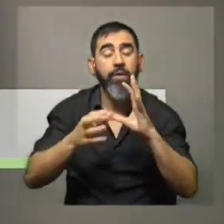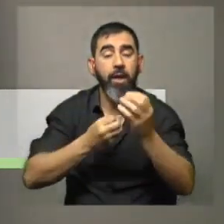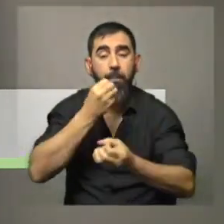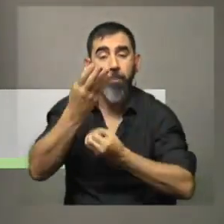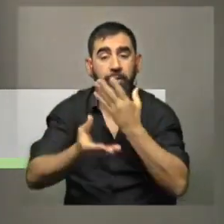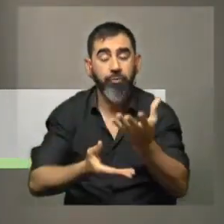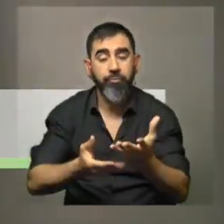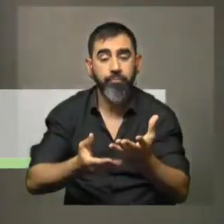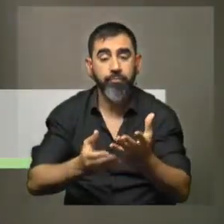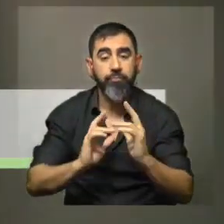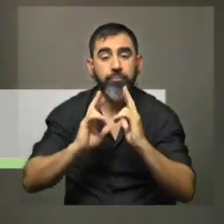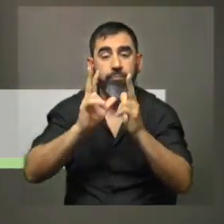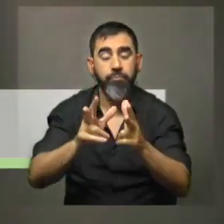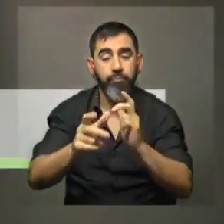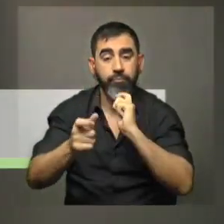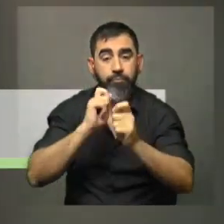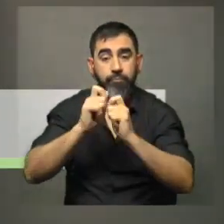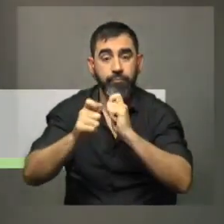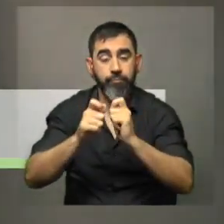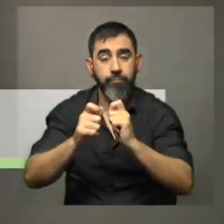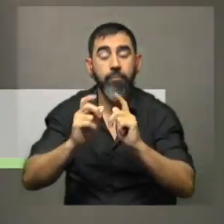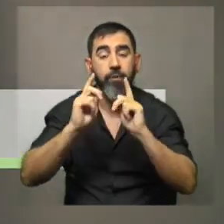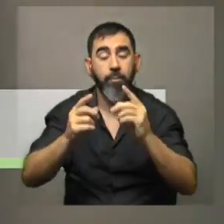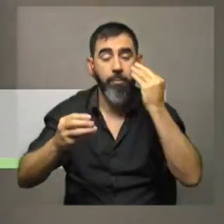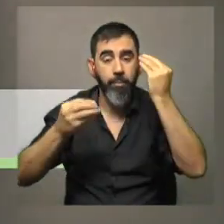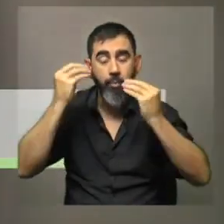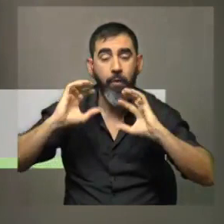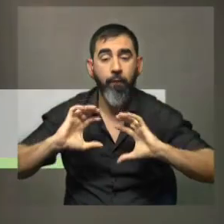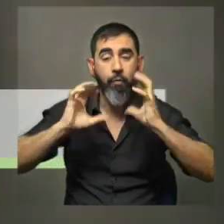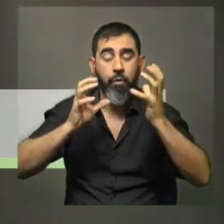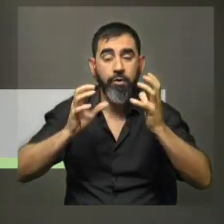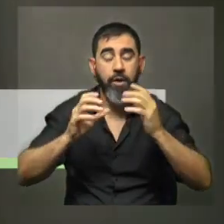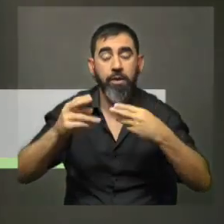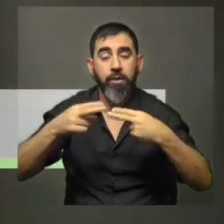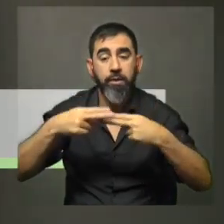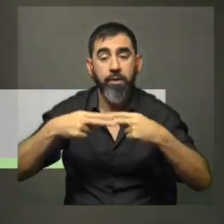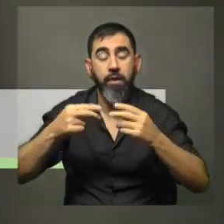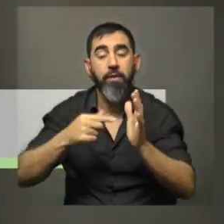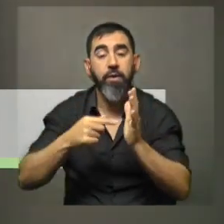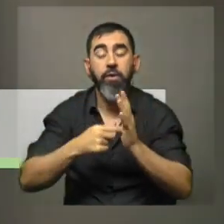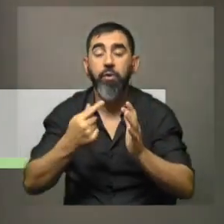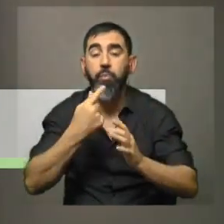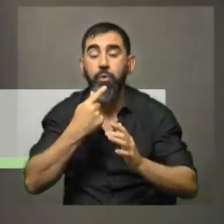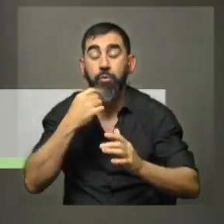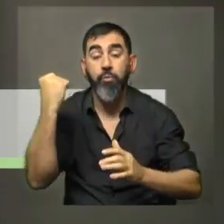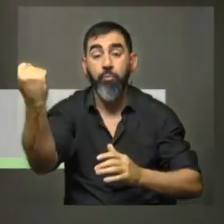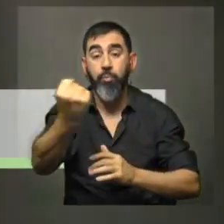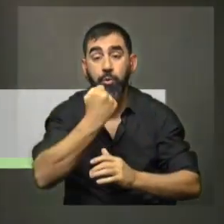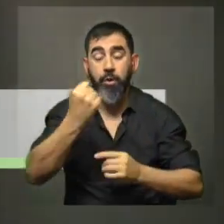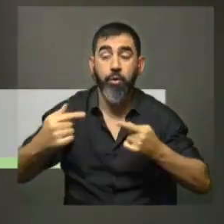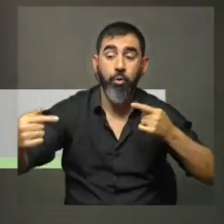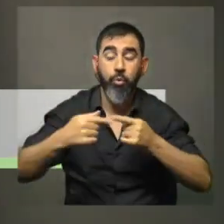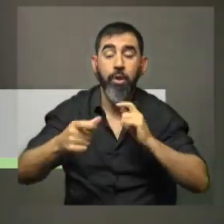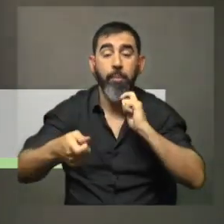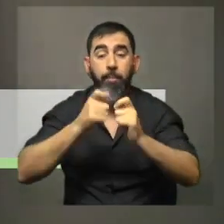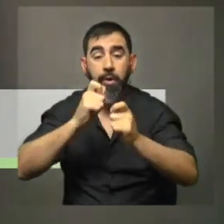CIP, Carlos Jornet, dijo a MBD Noticias que también preocupa la violencia expresada en las redes por dirigentes políticos de relevancia contra periodistas